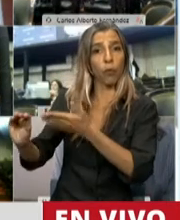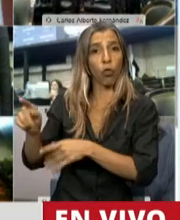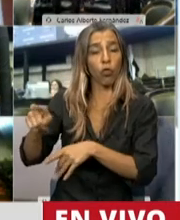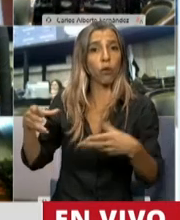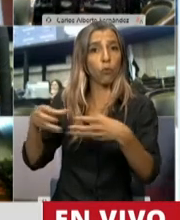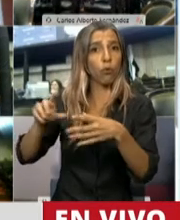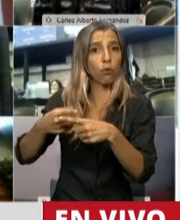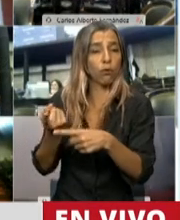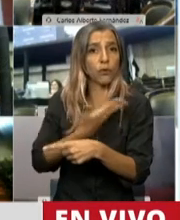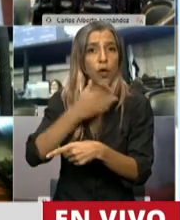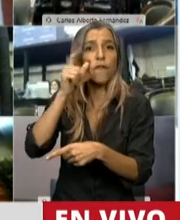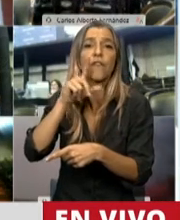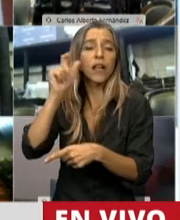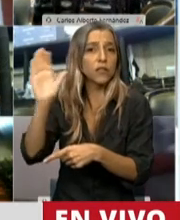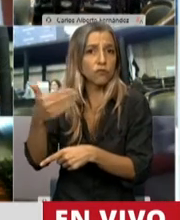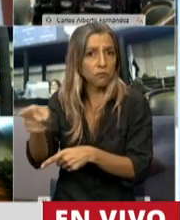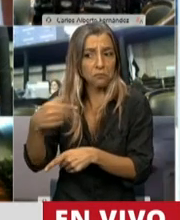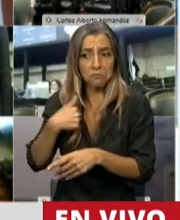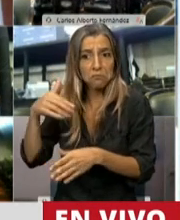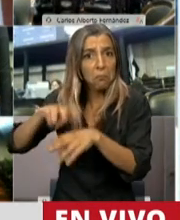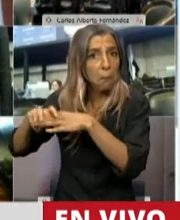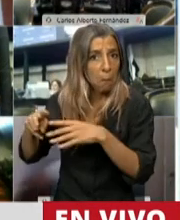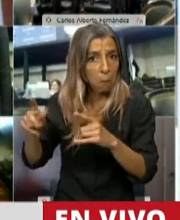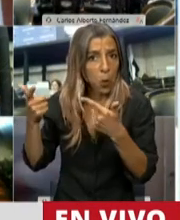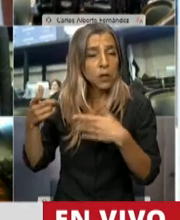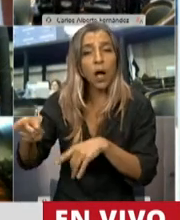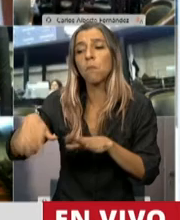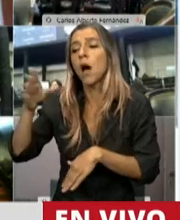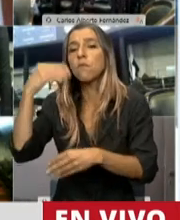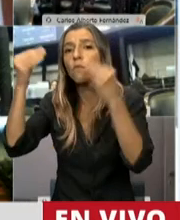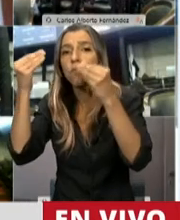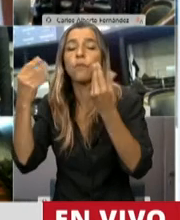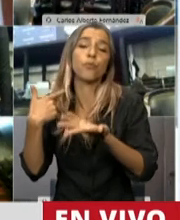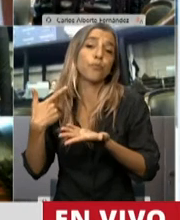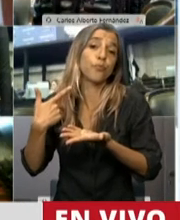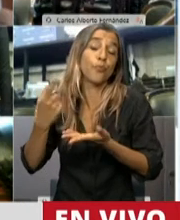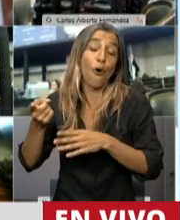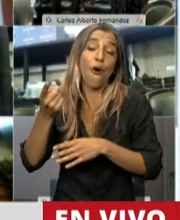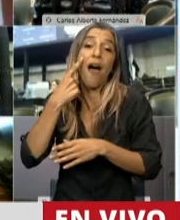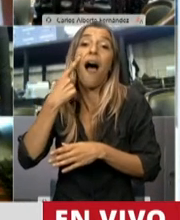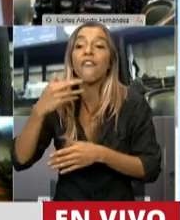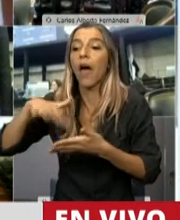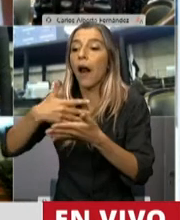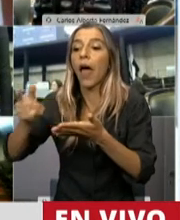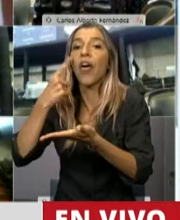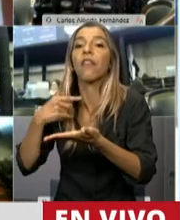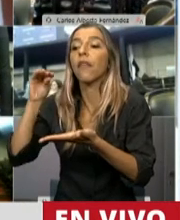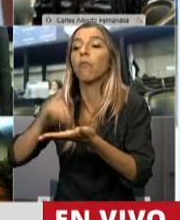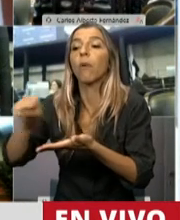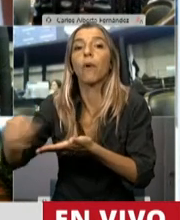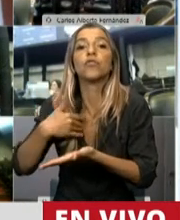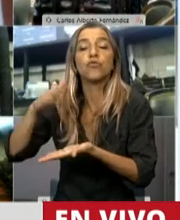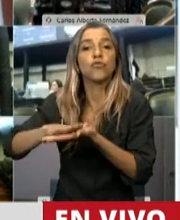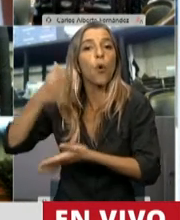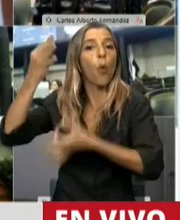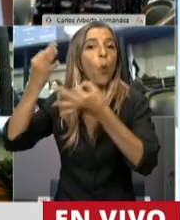temas. Realmente están preocupados por la agenda judicial de la vicepresidenta. Y a mí me toca hablar